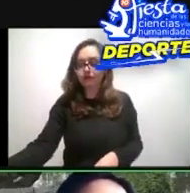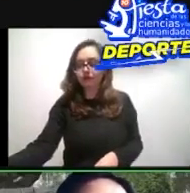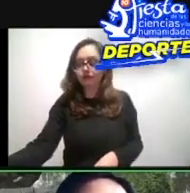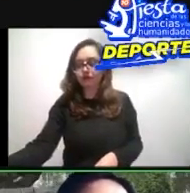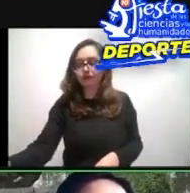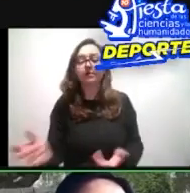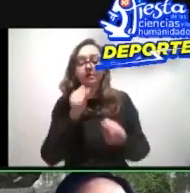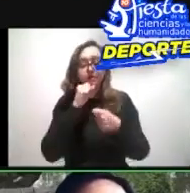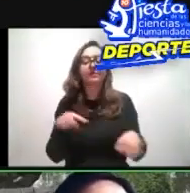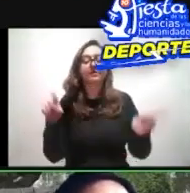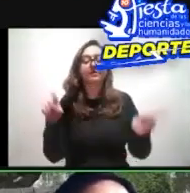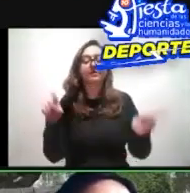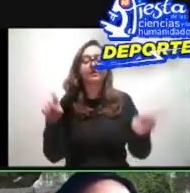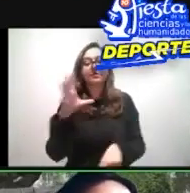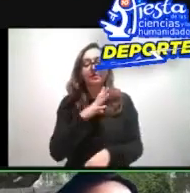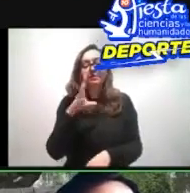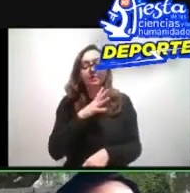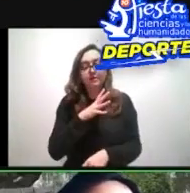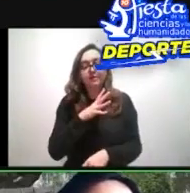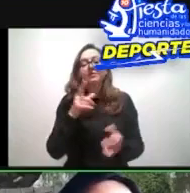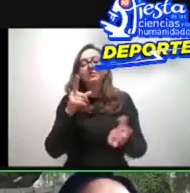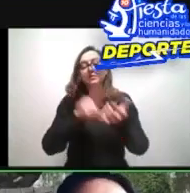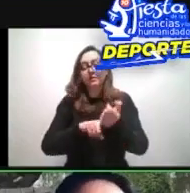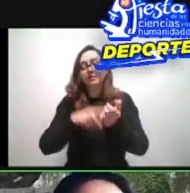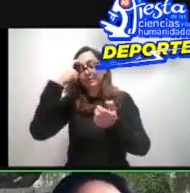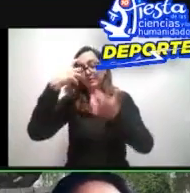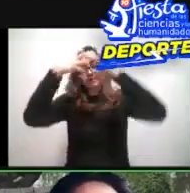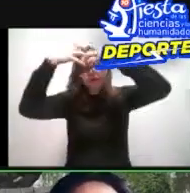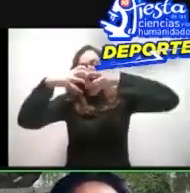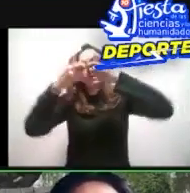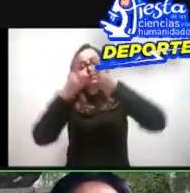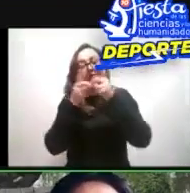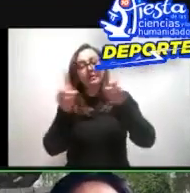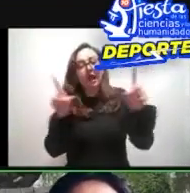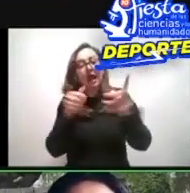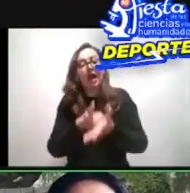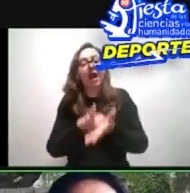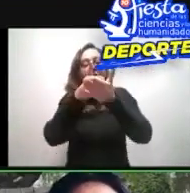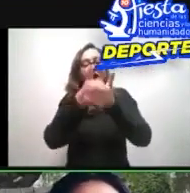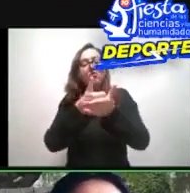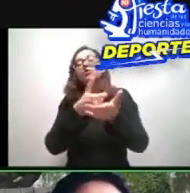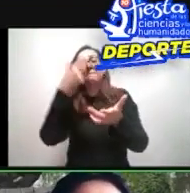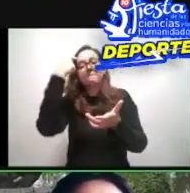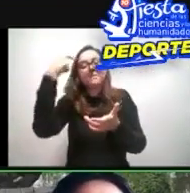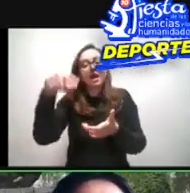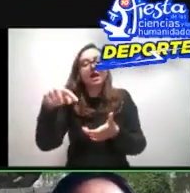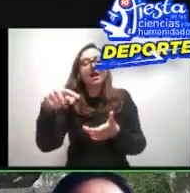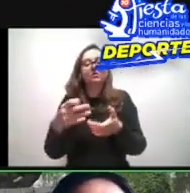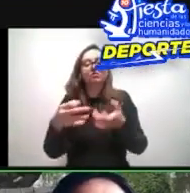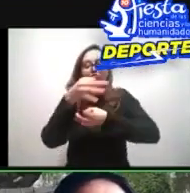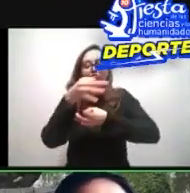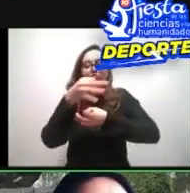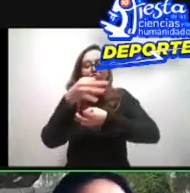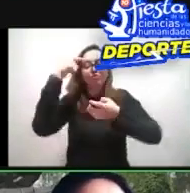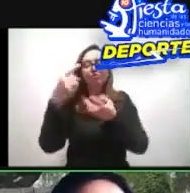denominan factores tróficos de desarrollo neuronal que nos van a permitir precisamente el mantener a nuestras neuronas y que éstas